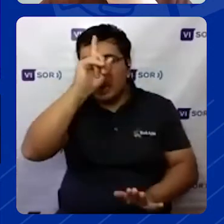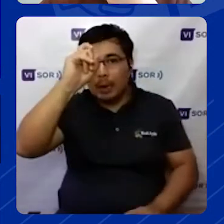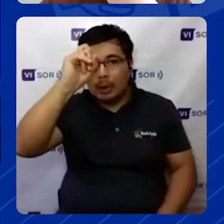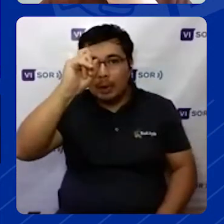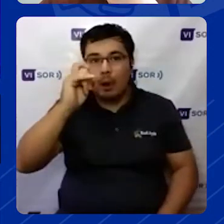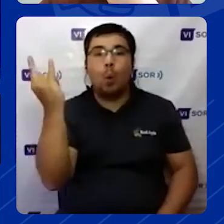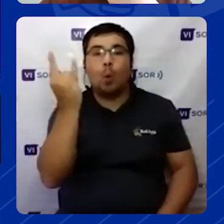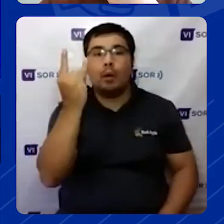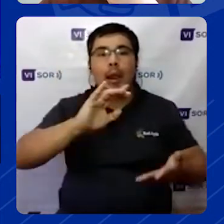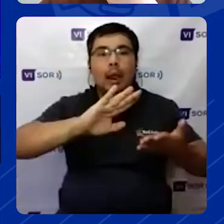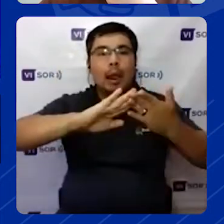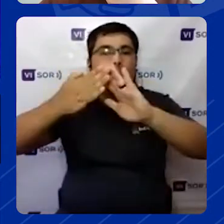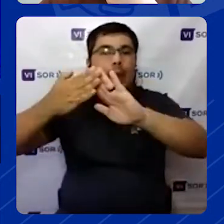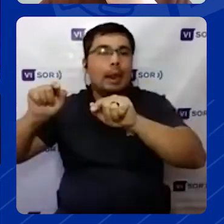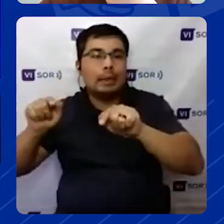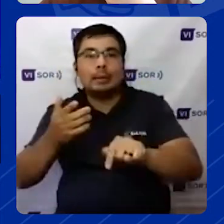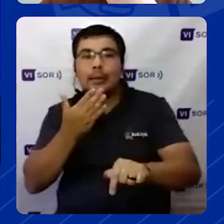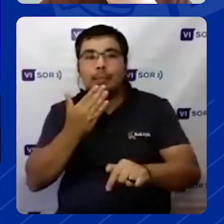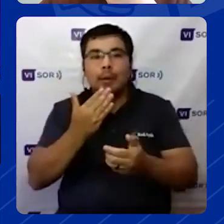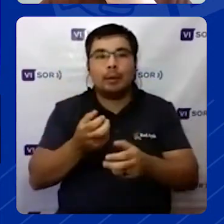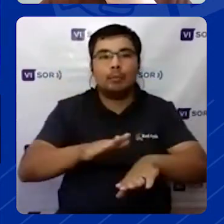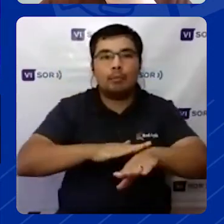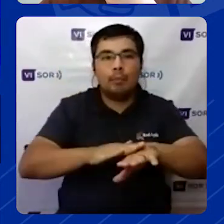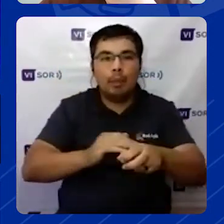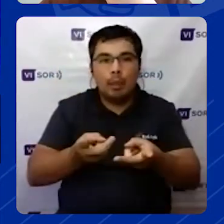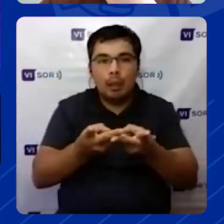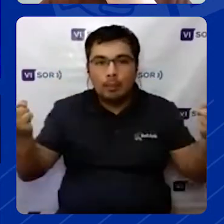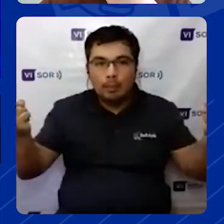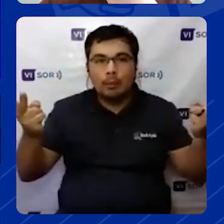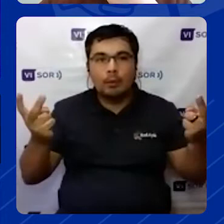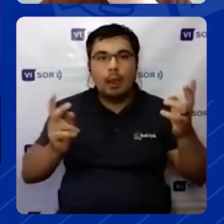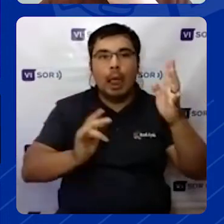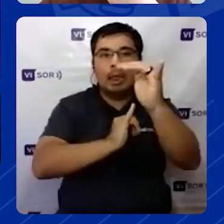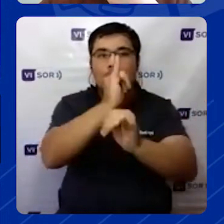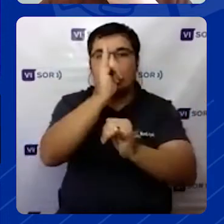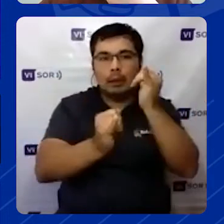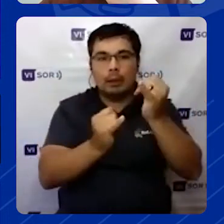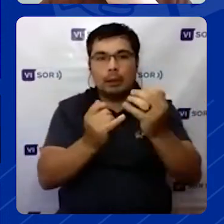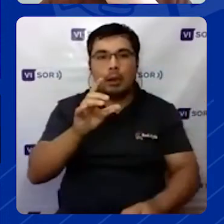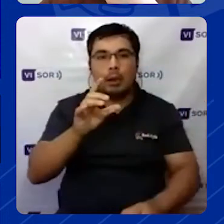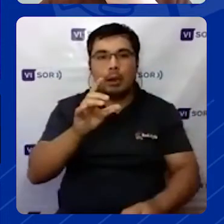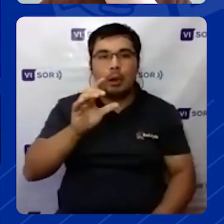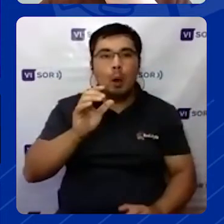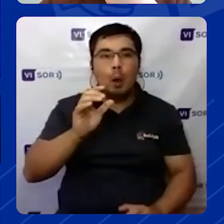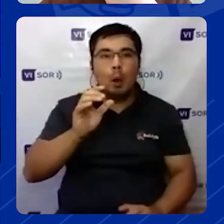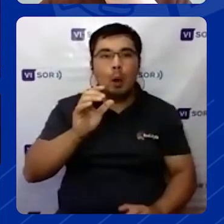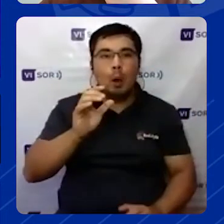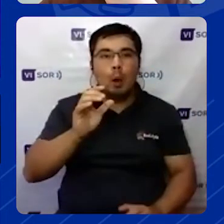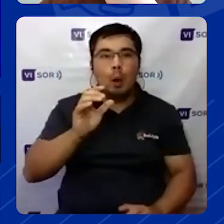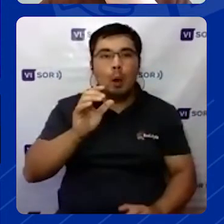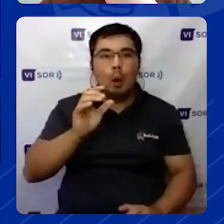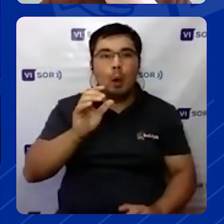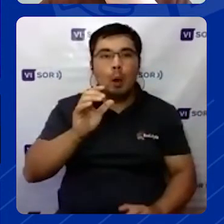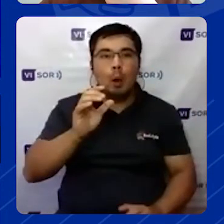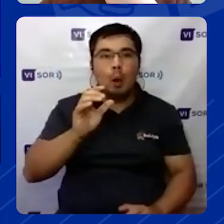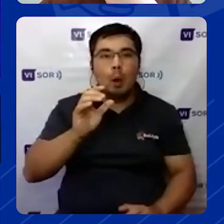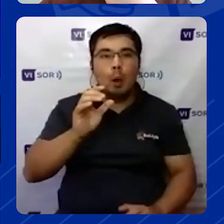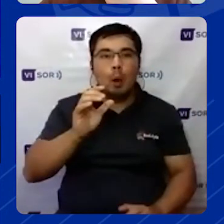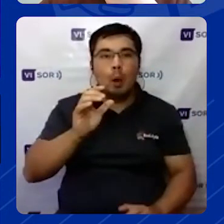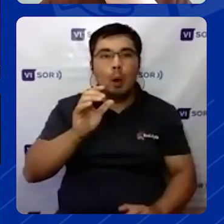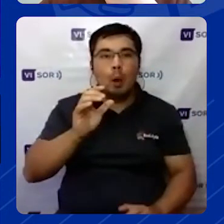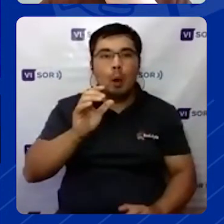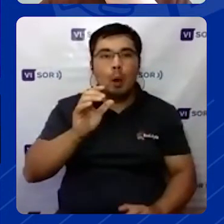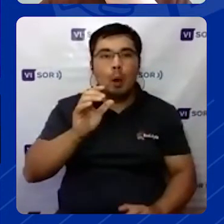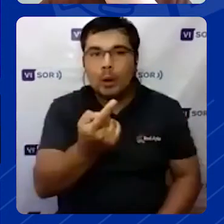está disponible en internet y la pueden ir a buscar, es sobre el COVID y los síntomas. También preguntan